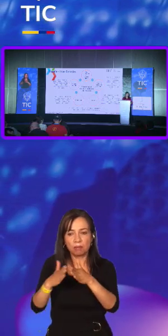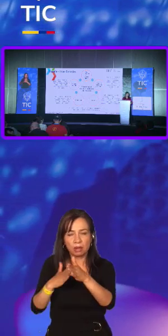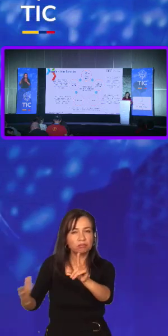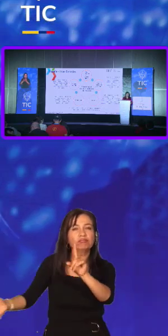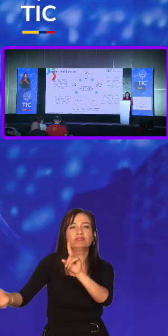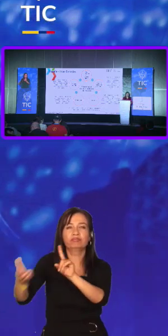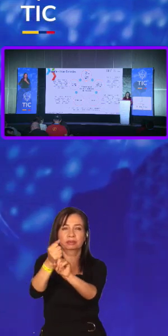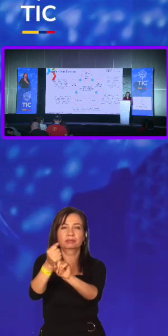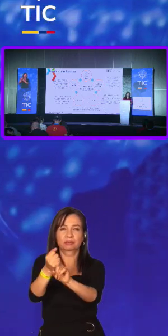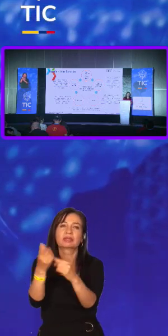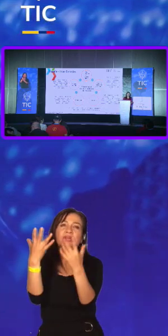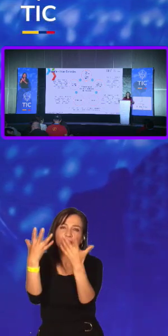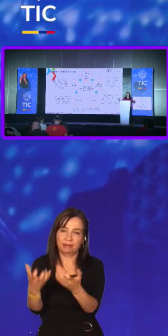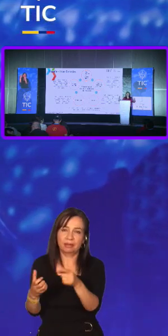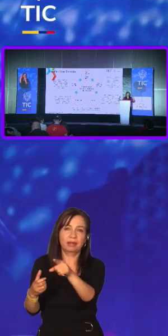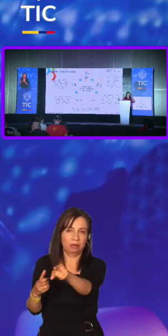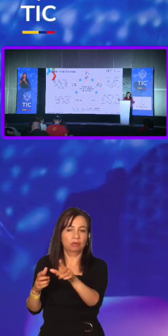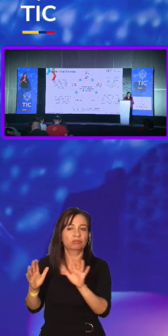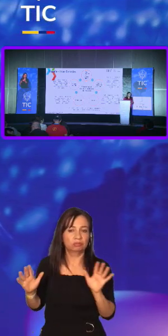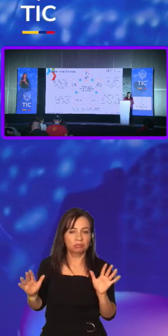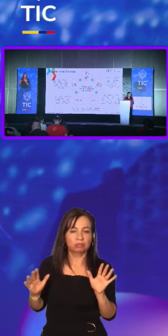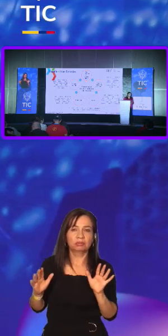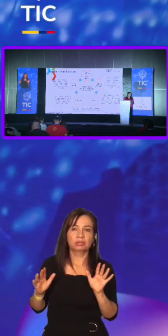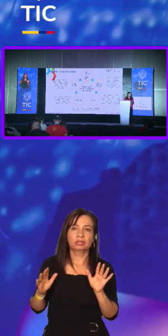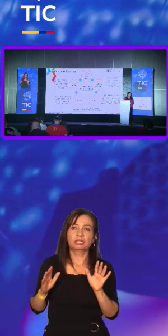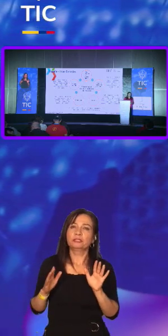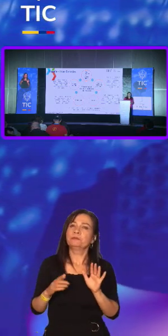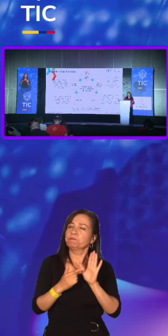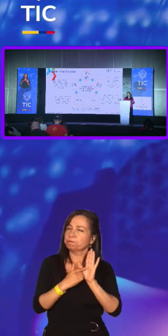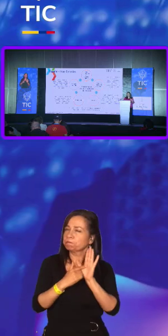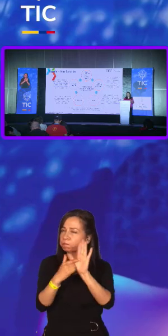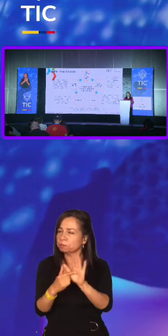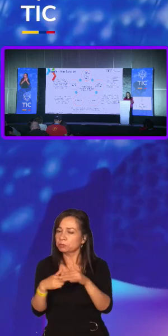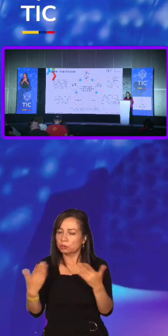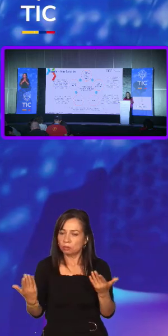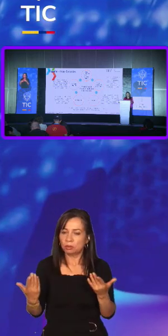encaminarnos hacia esa versión